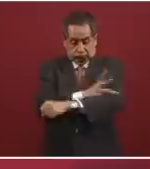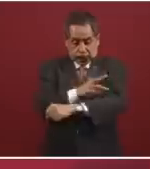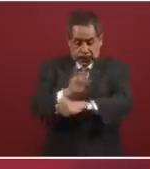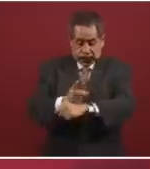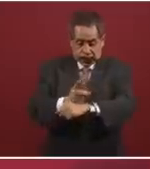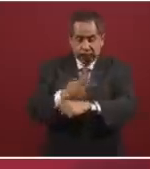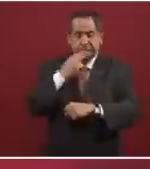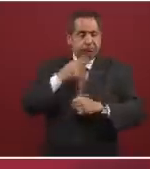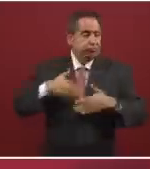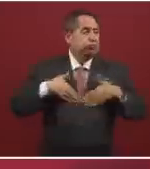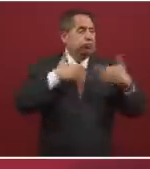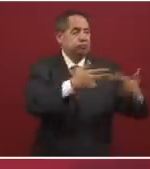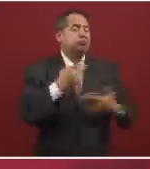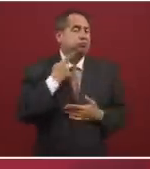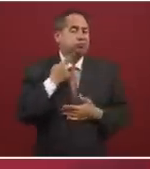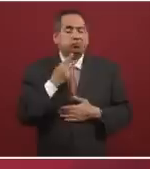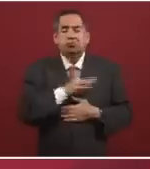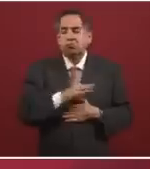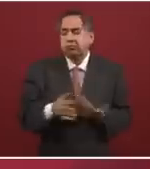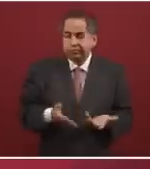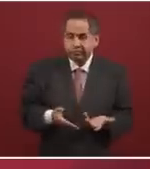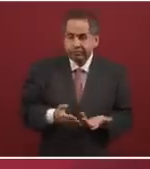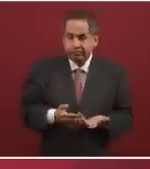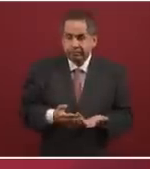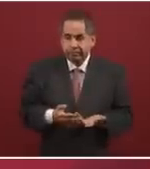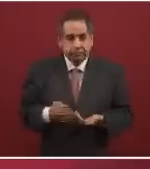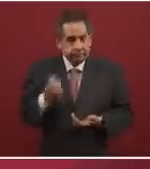autoridad moral. Por eso